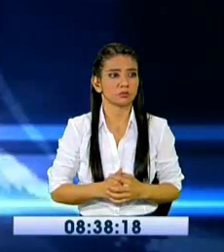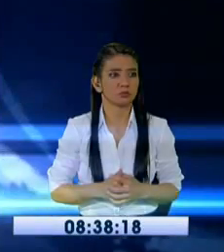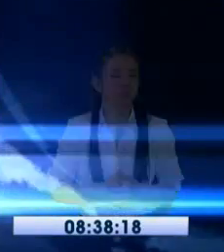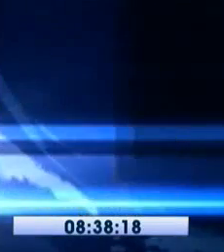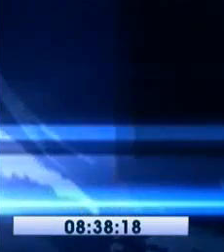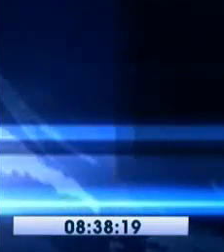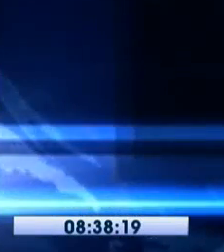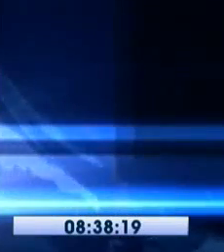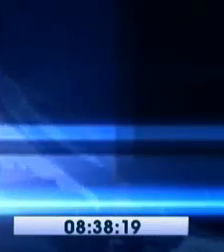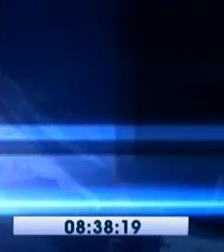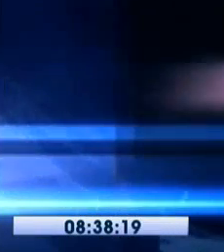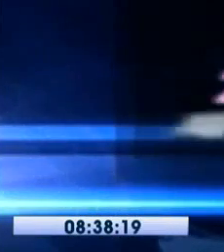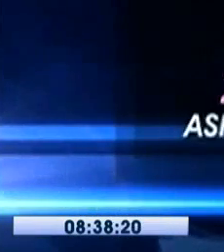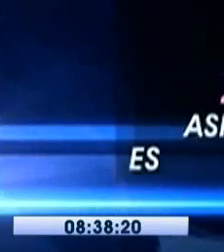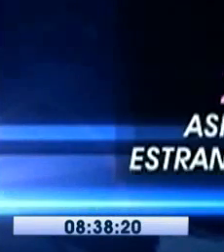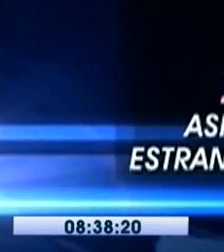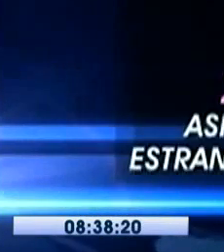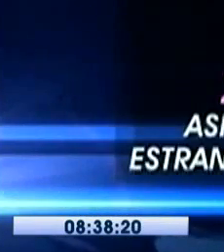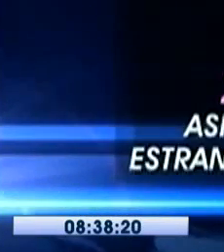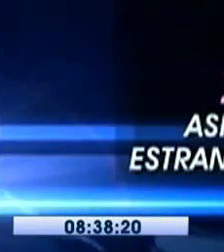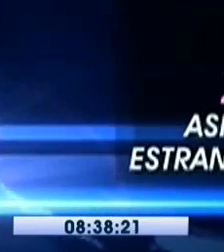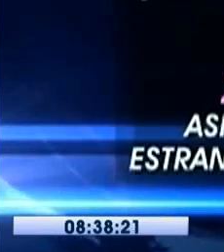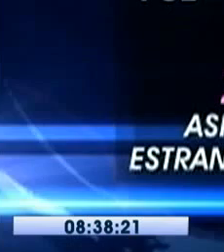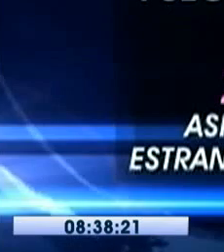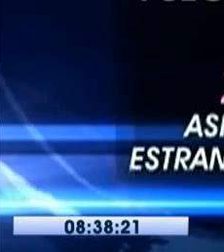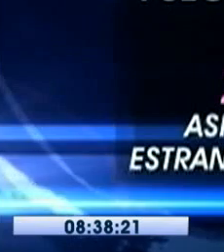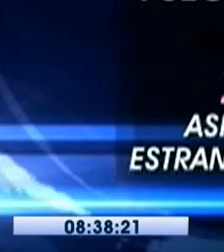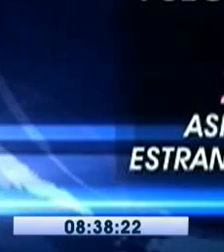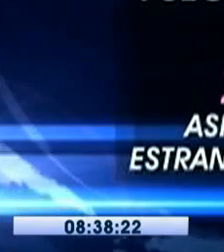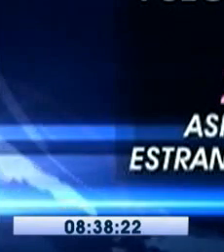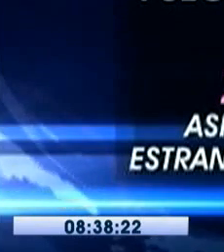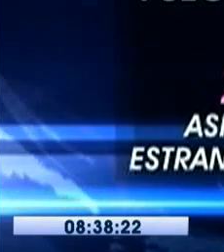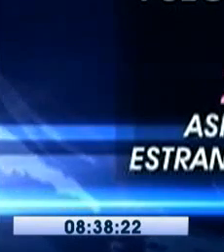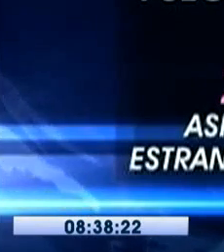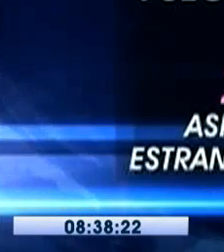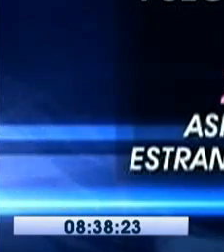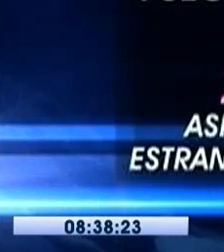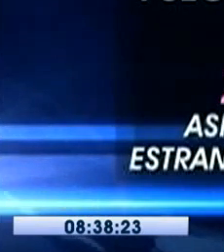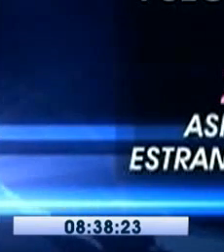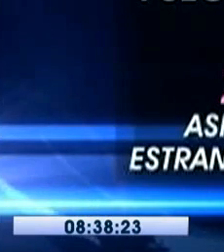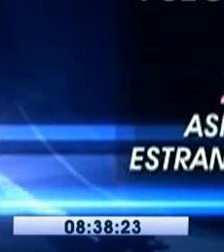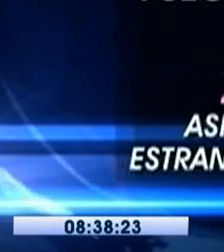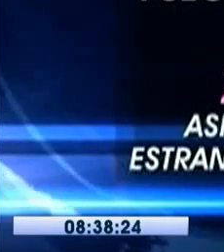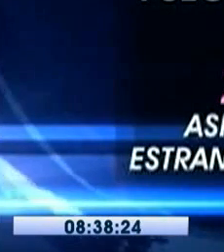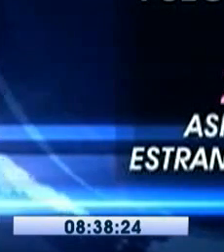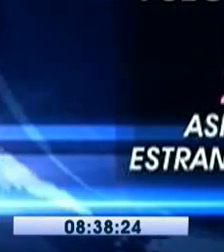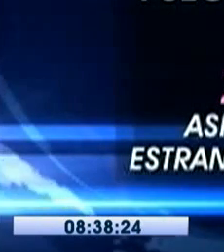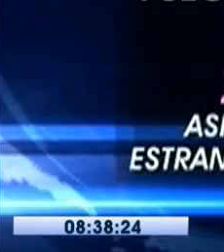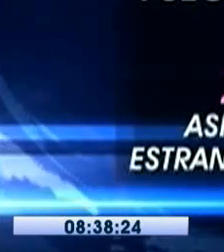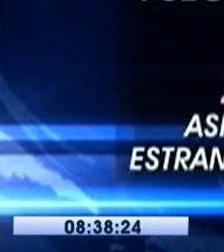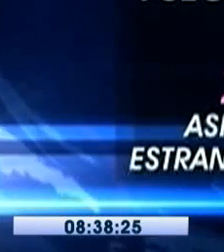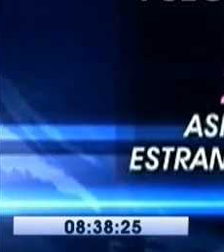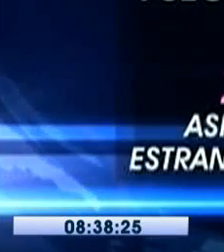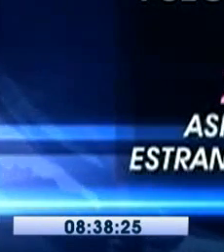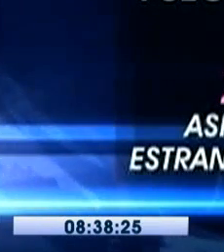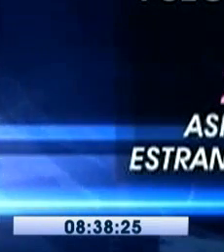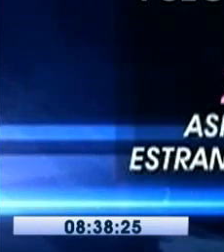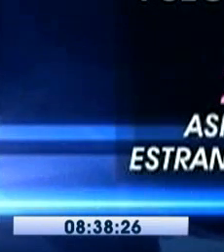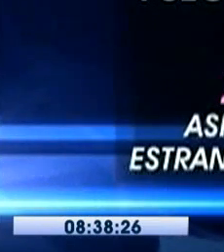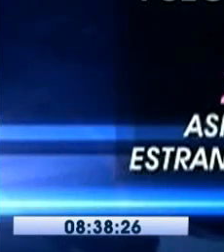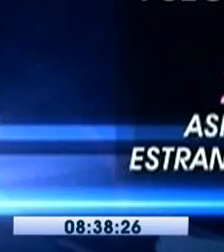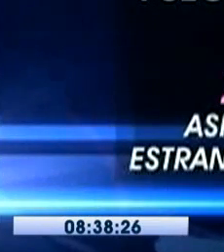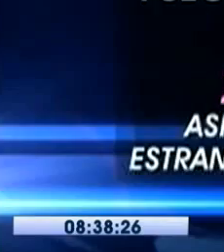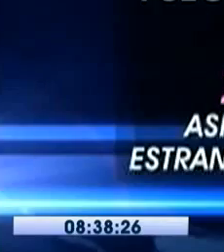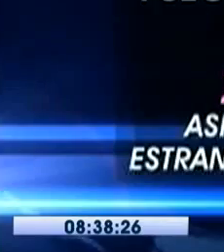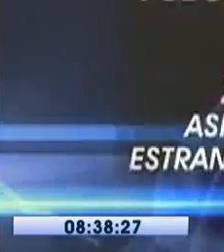de los casos se cometió con arma blanca, el 22% asfixia por estrangulamiento y el 5%